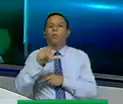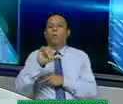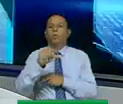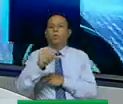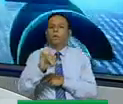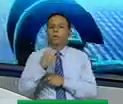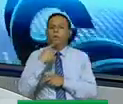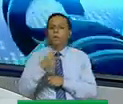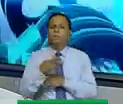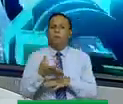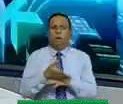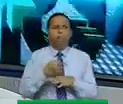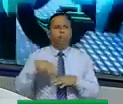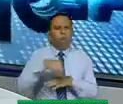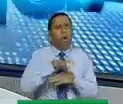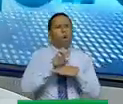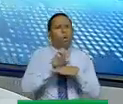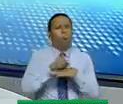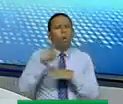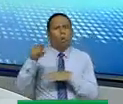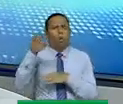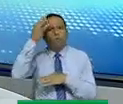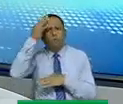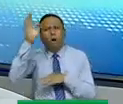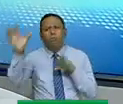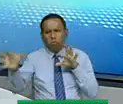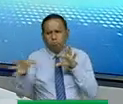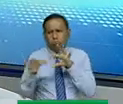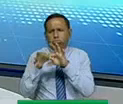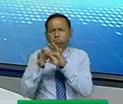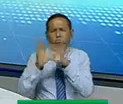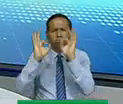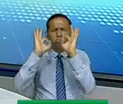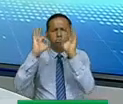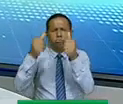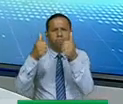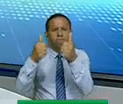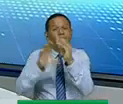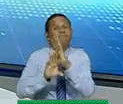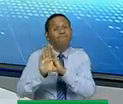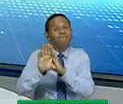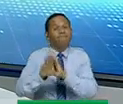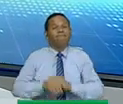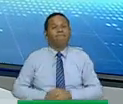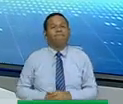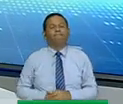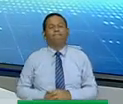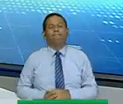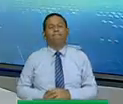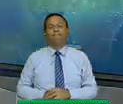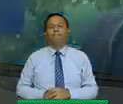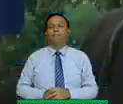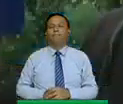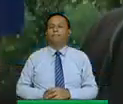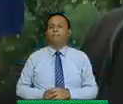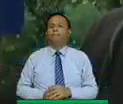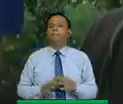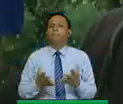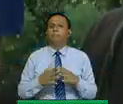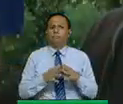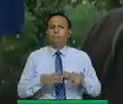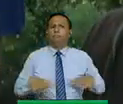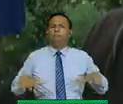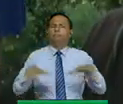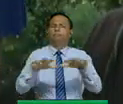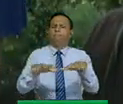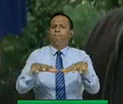las relaciones bilaterales se encuentran en uno de sus mejores momentos. Con casa llena, así